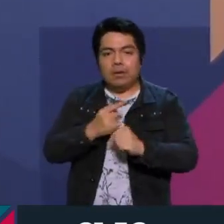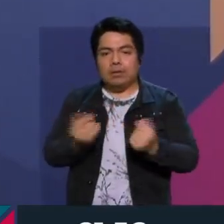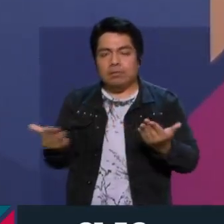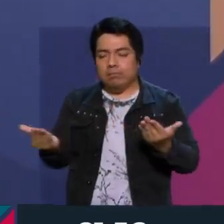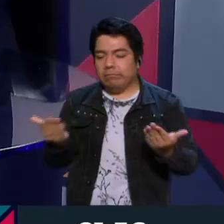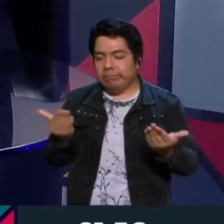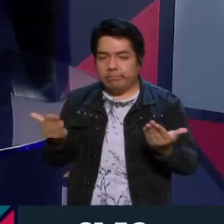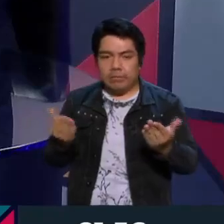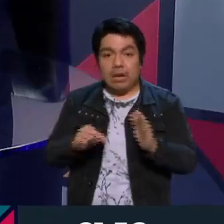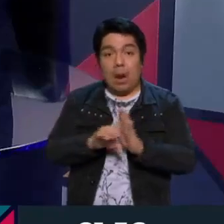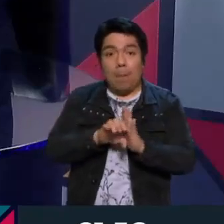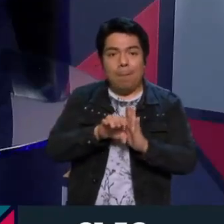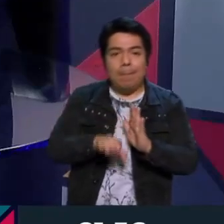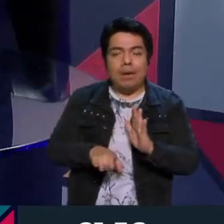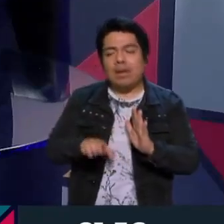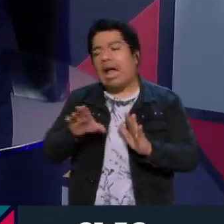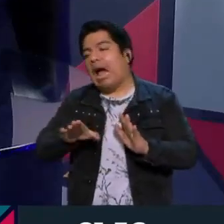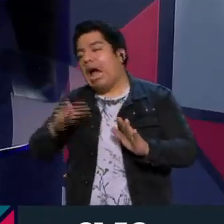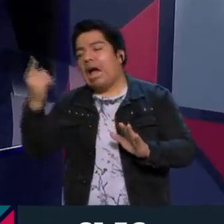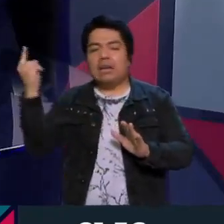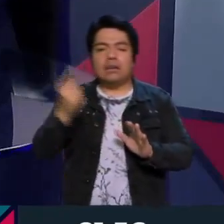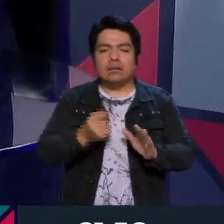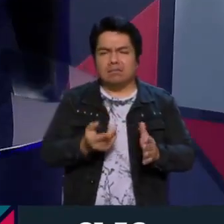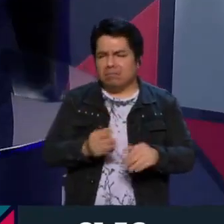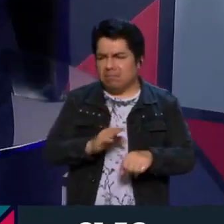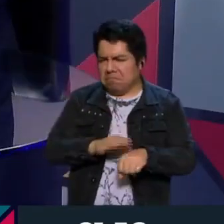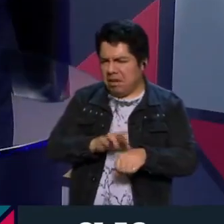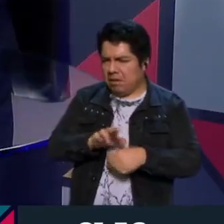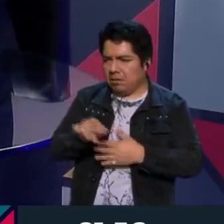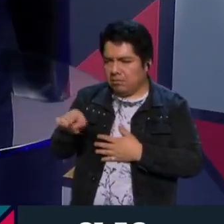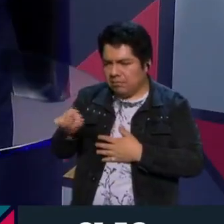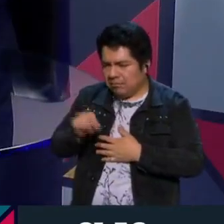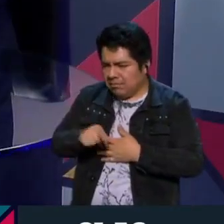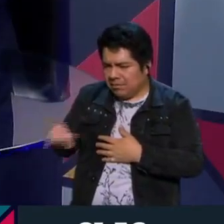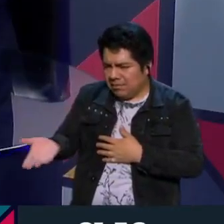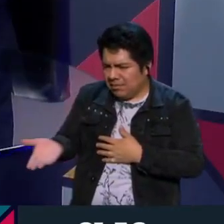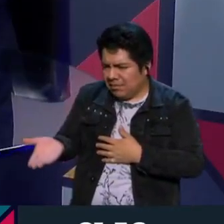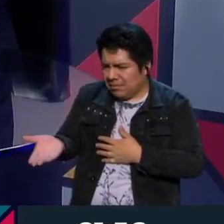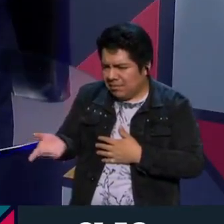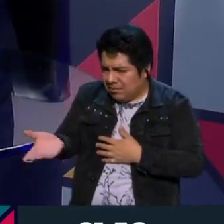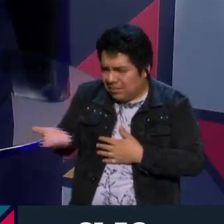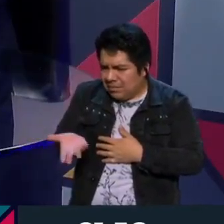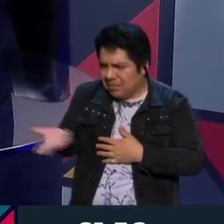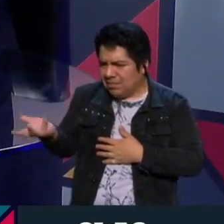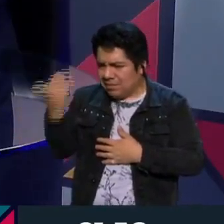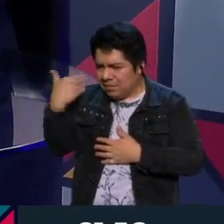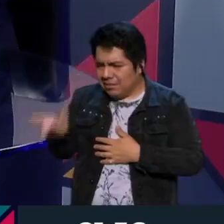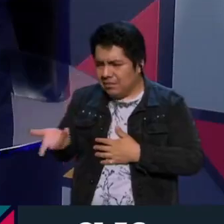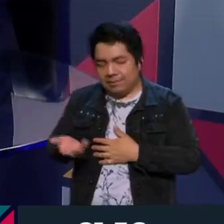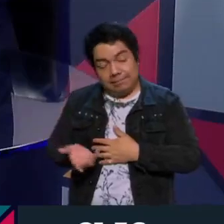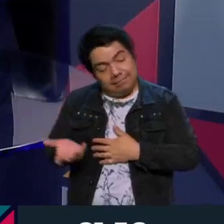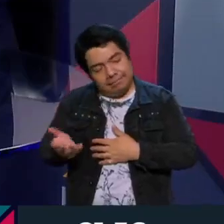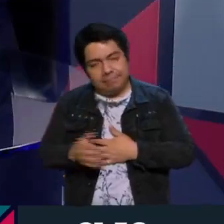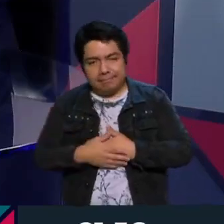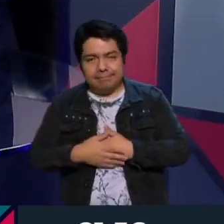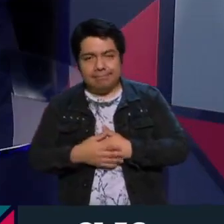Cuando hablan de que se quiere imponer la mayoría, como ellos lo hicieron en su momento, ¿no? Y es necesario que